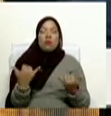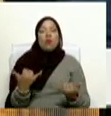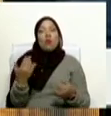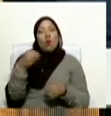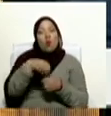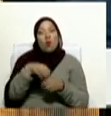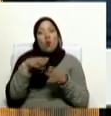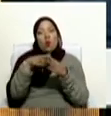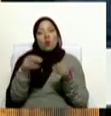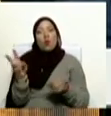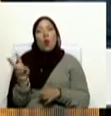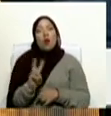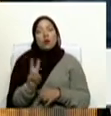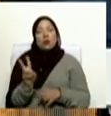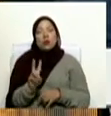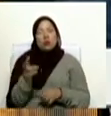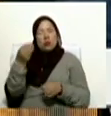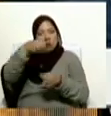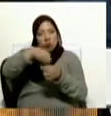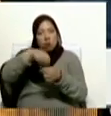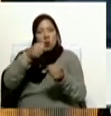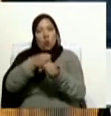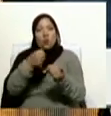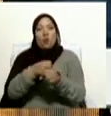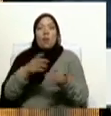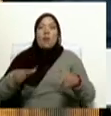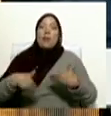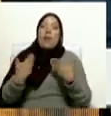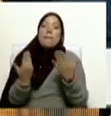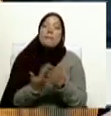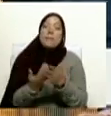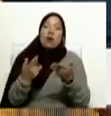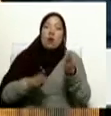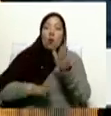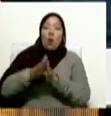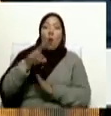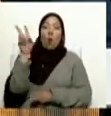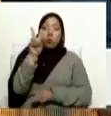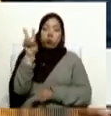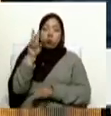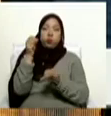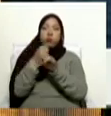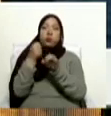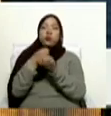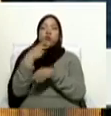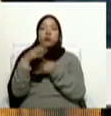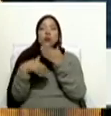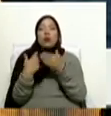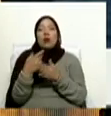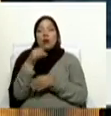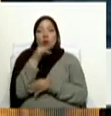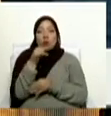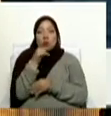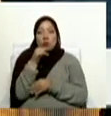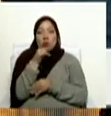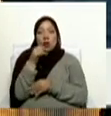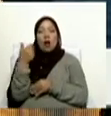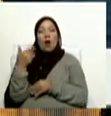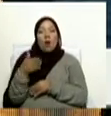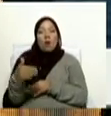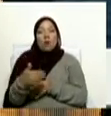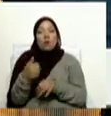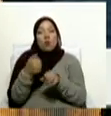cabe toda Europa central y qu de espacio salida del Atlántico salida del Pacífico el canal que ya bolivar en